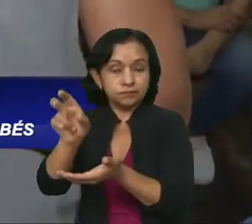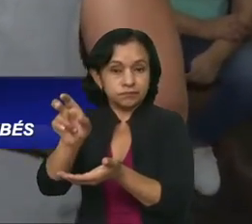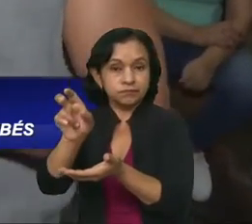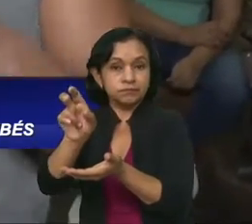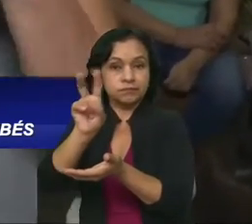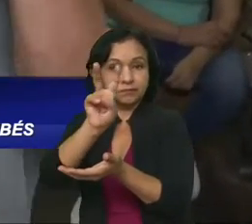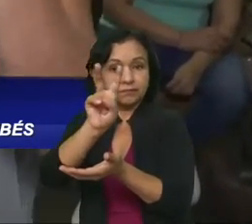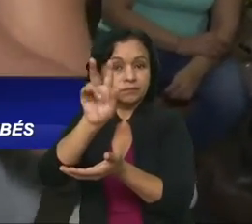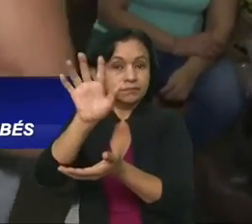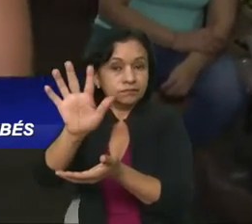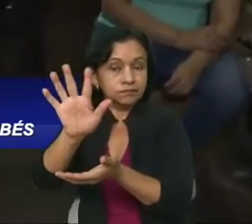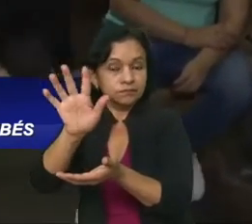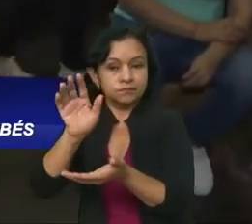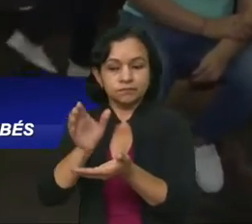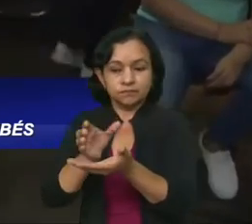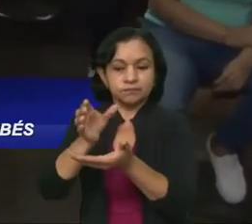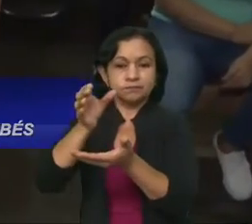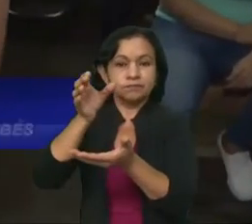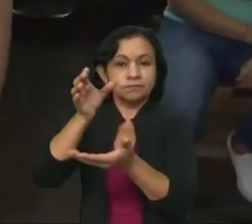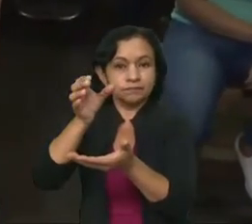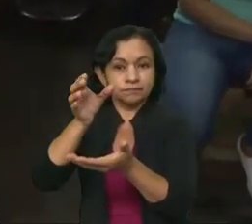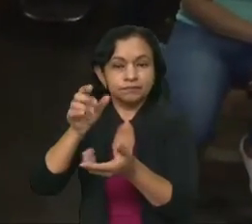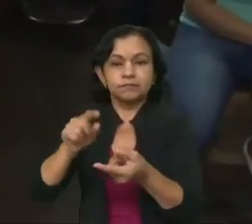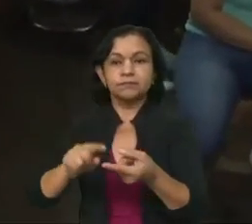mayor, precio de mayor.